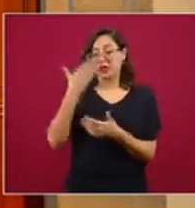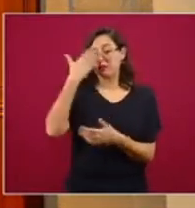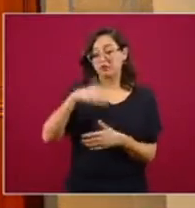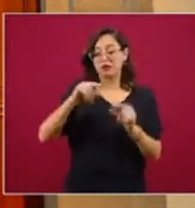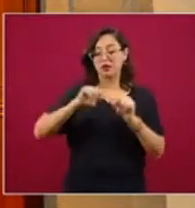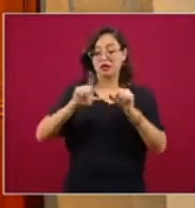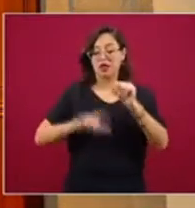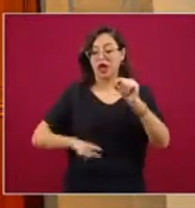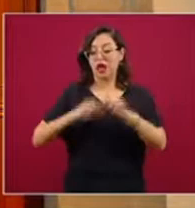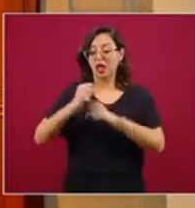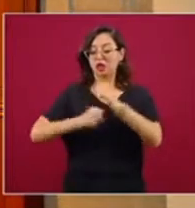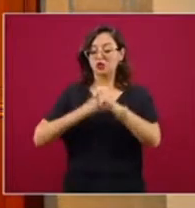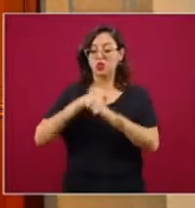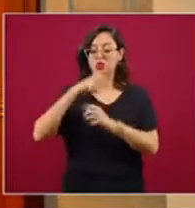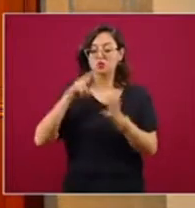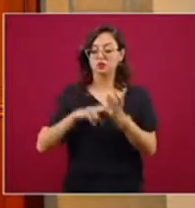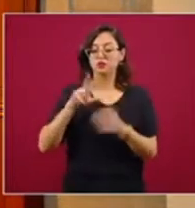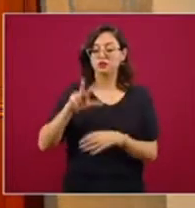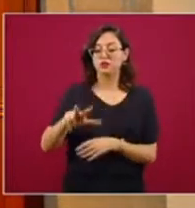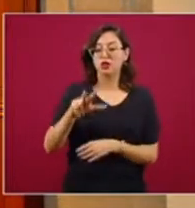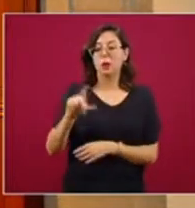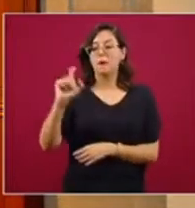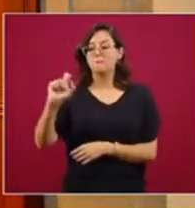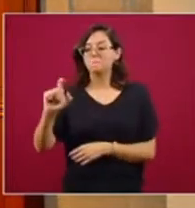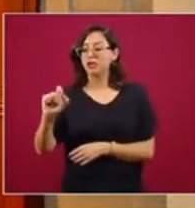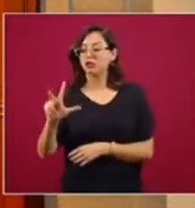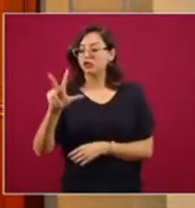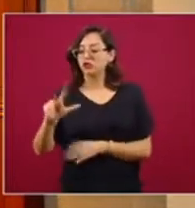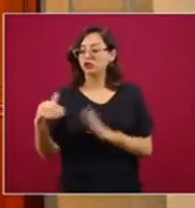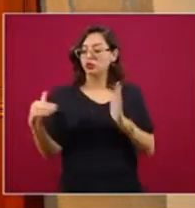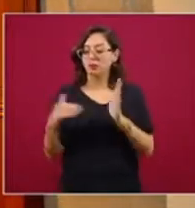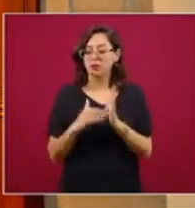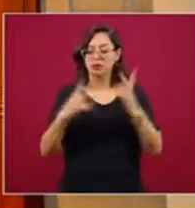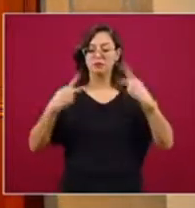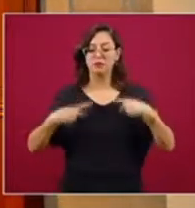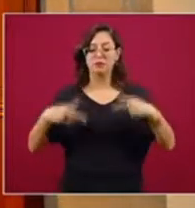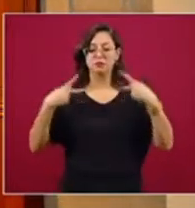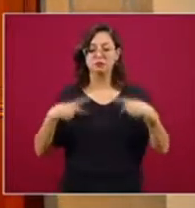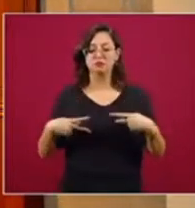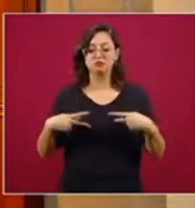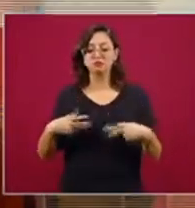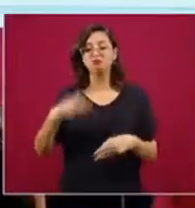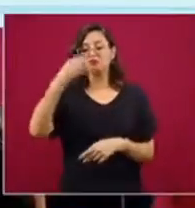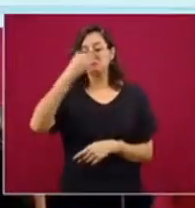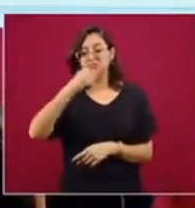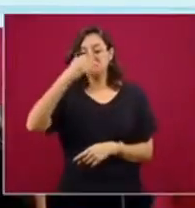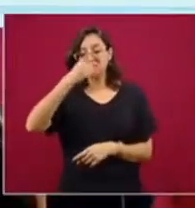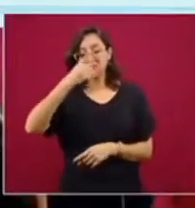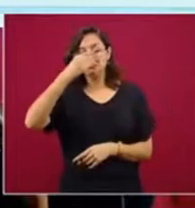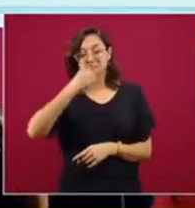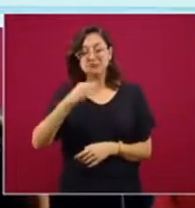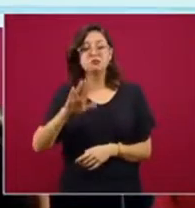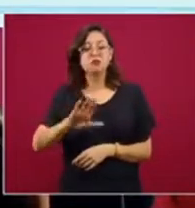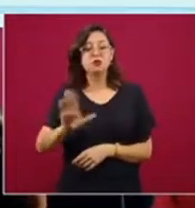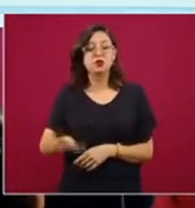México en 2018 murieron 28,000 personas por influenza o neumonía.